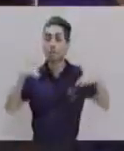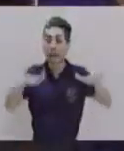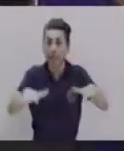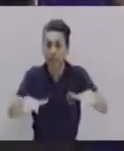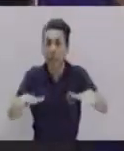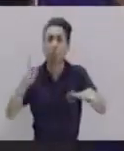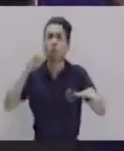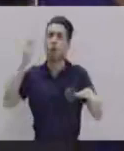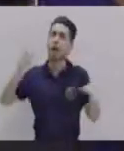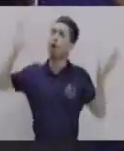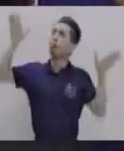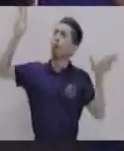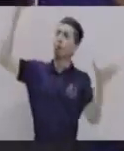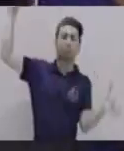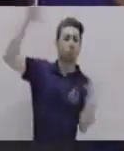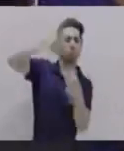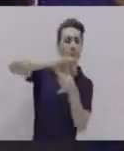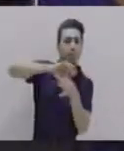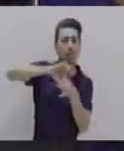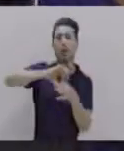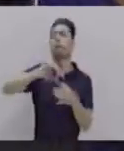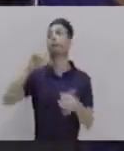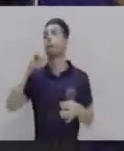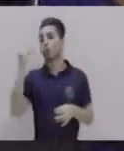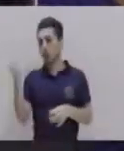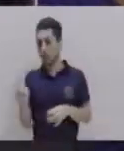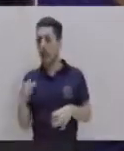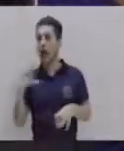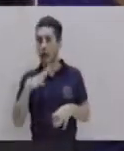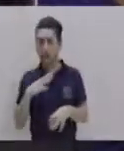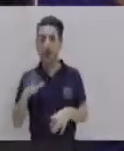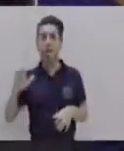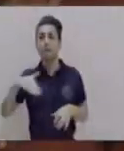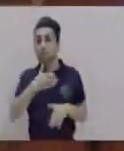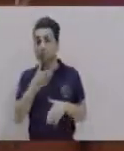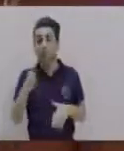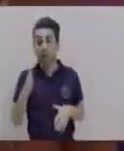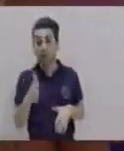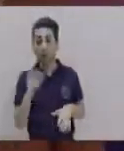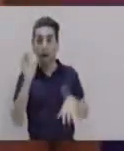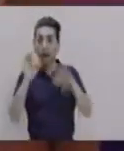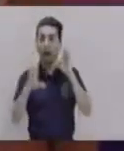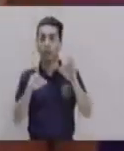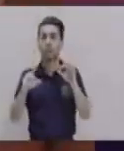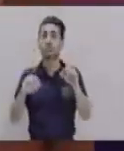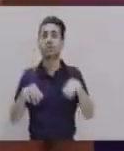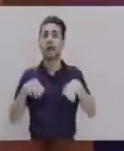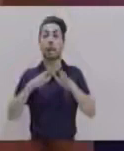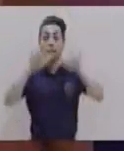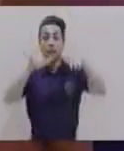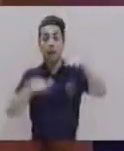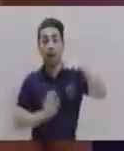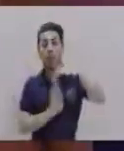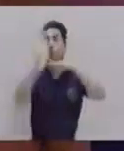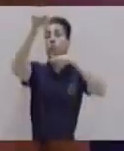mencionamos a las aves? Ah, hay peces que en ocasiones no es que salgan del mar, pero sí